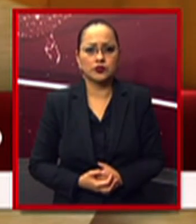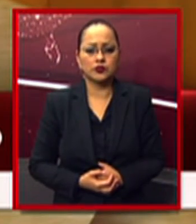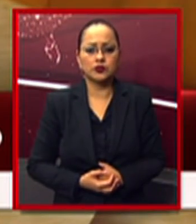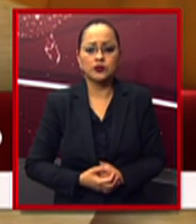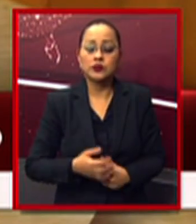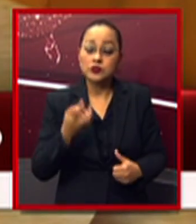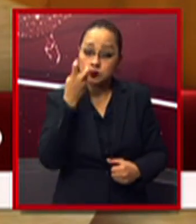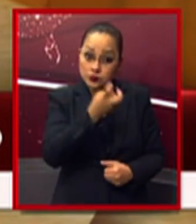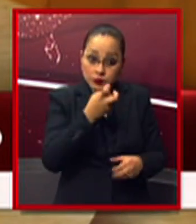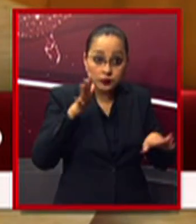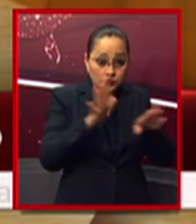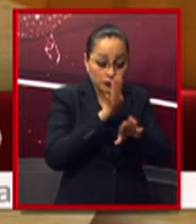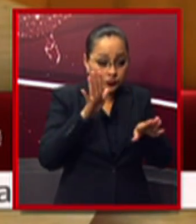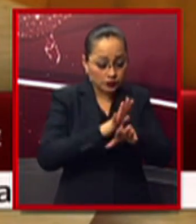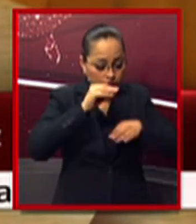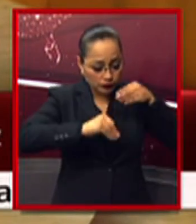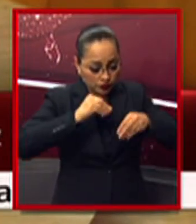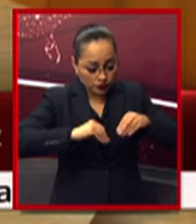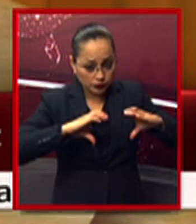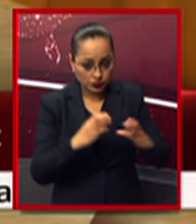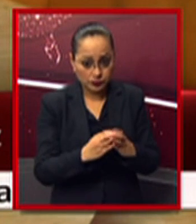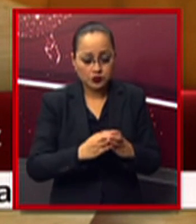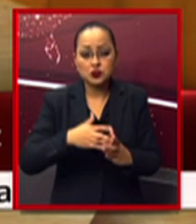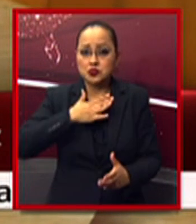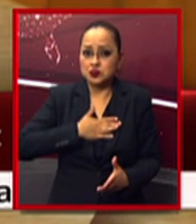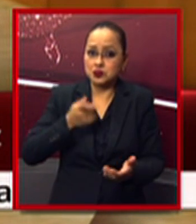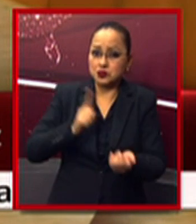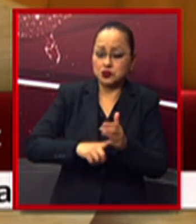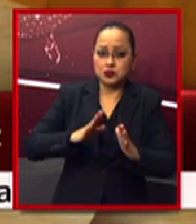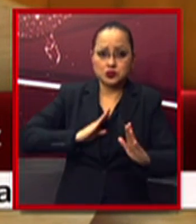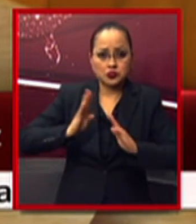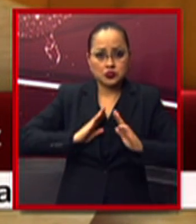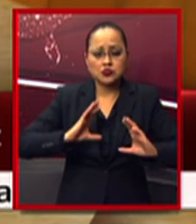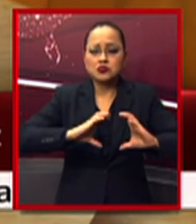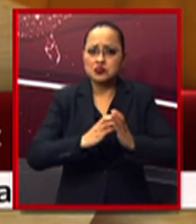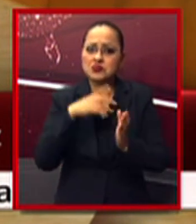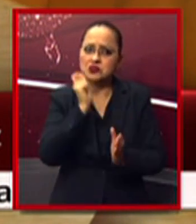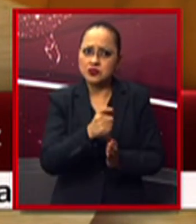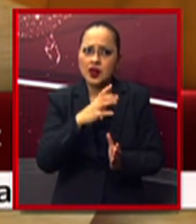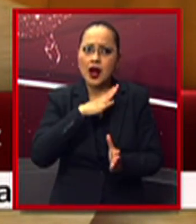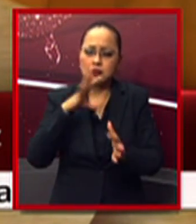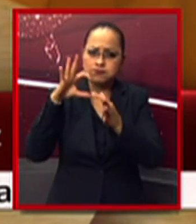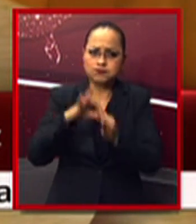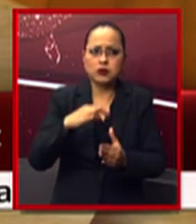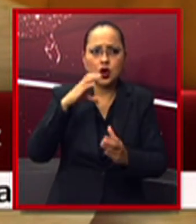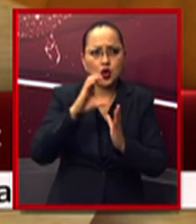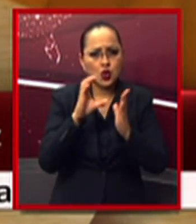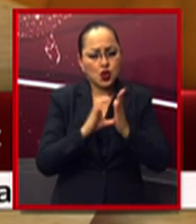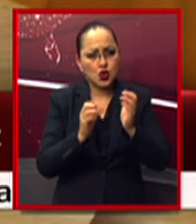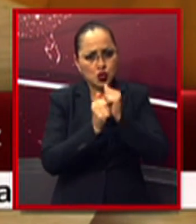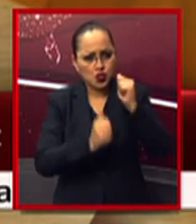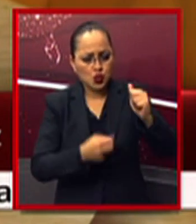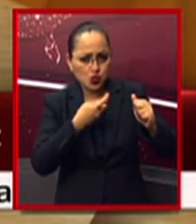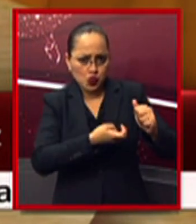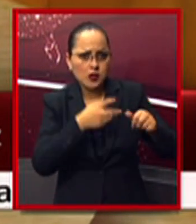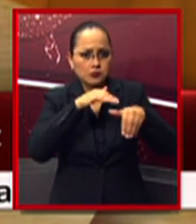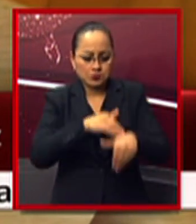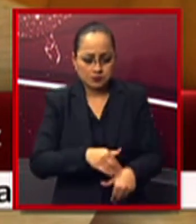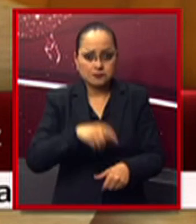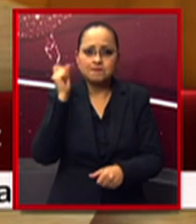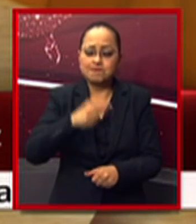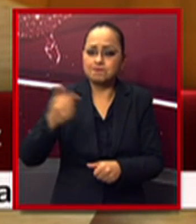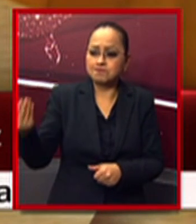Con estos cambios, la justicia militar se ajusta a las exigencias no solo constitucionales y de nuestro derecho, sino también a